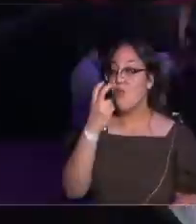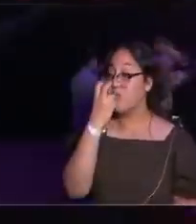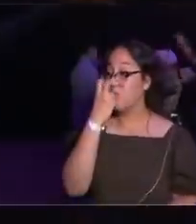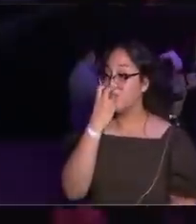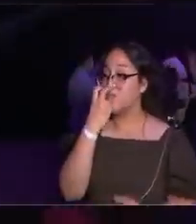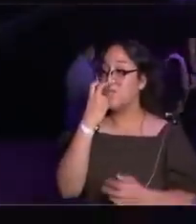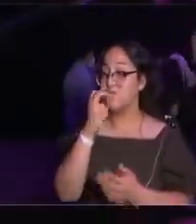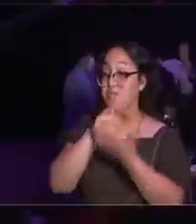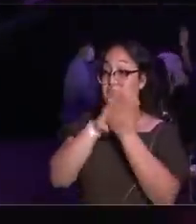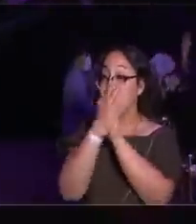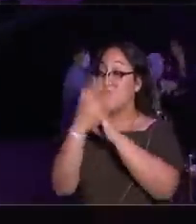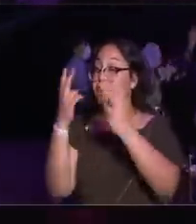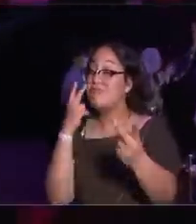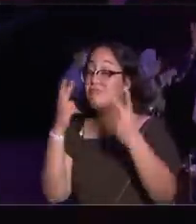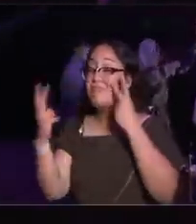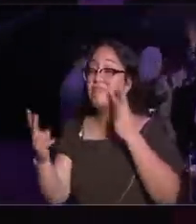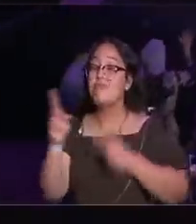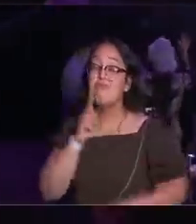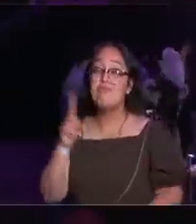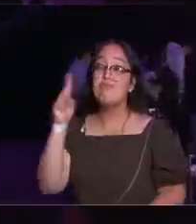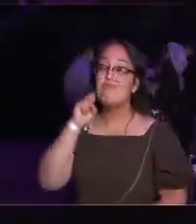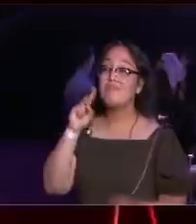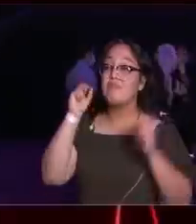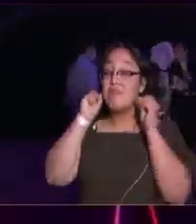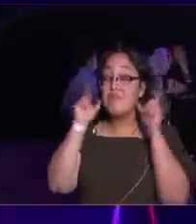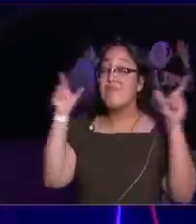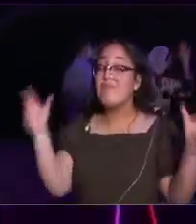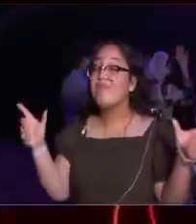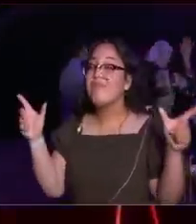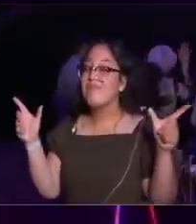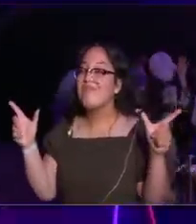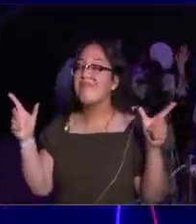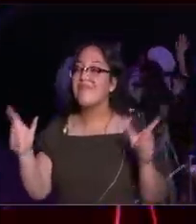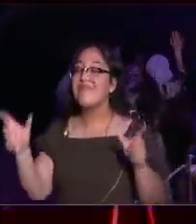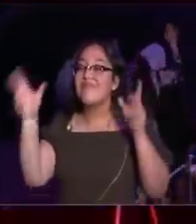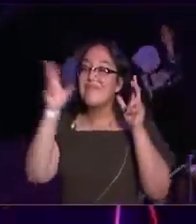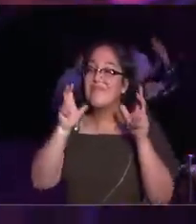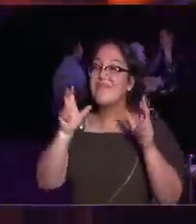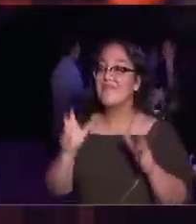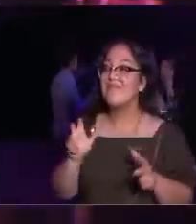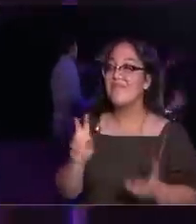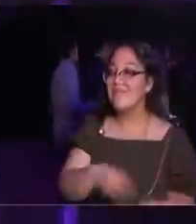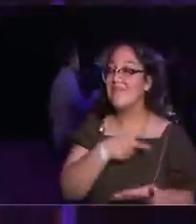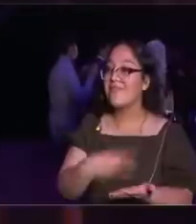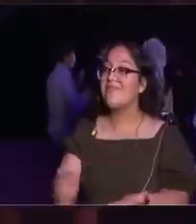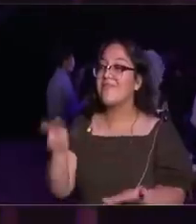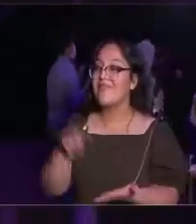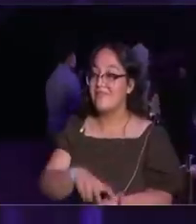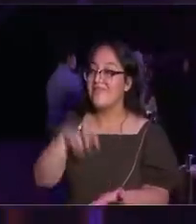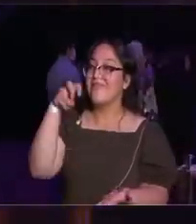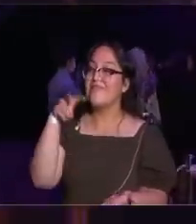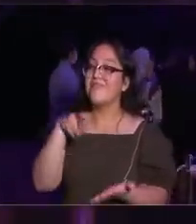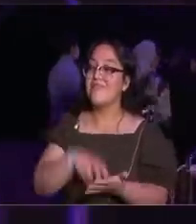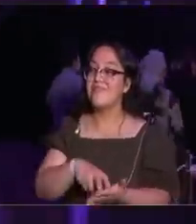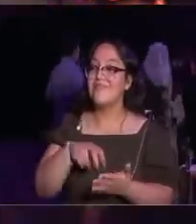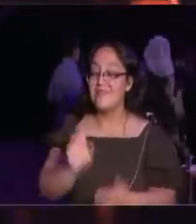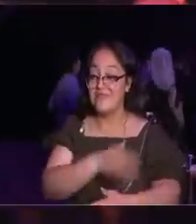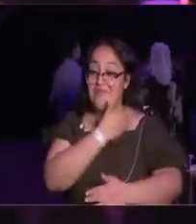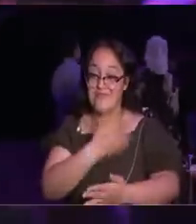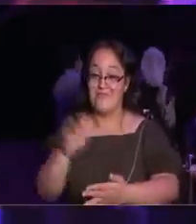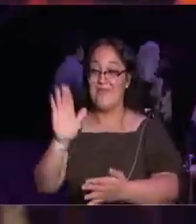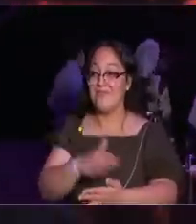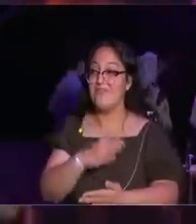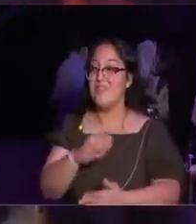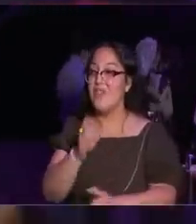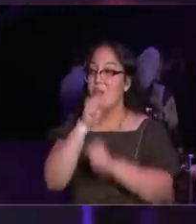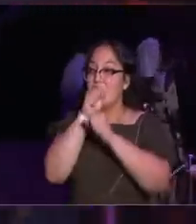Se abrirán, de ellos verán. Los oídos de los sordos oirán. El cojo saltará, con el arpa danzará.